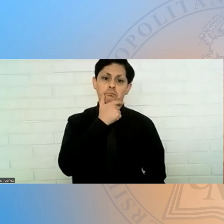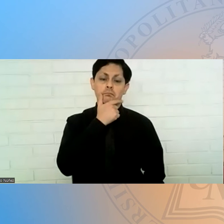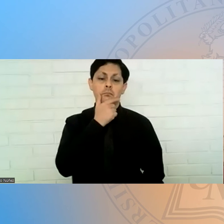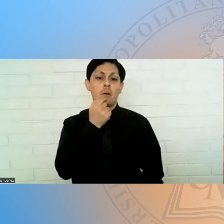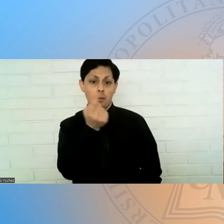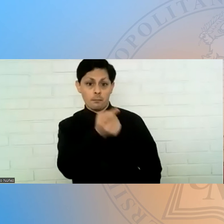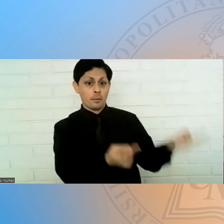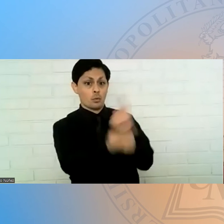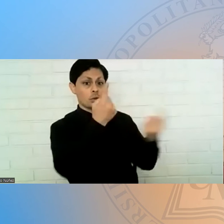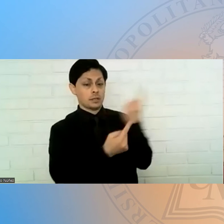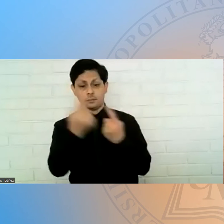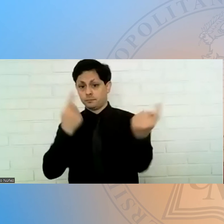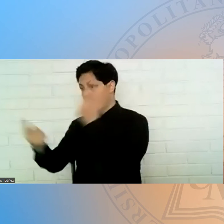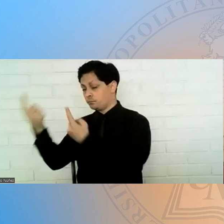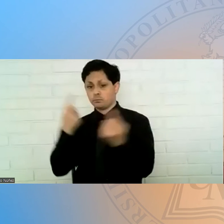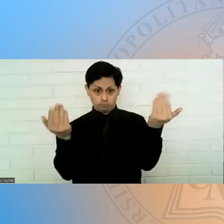Hola, buenos días.